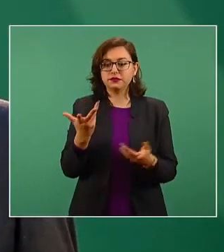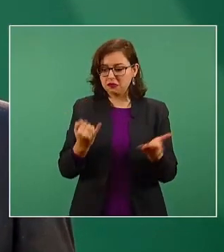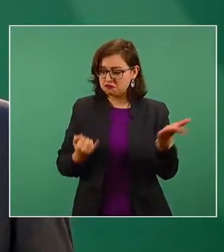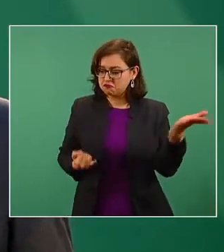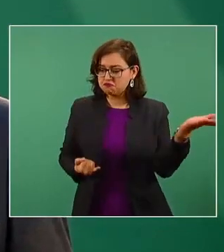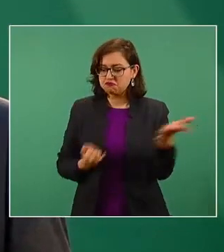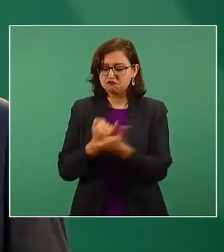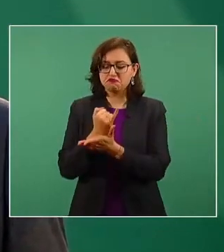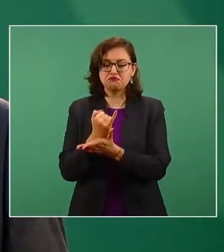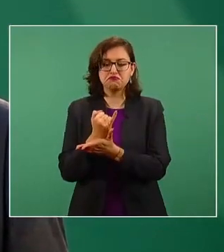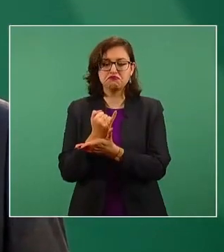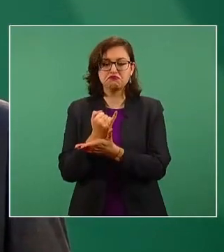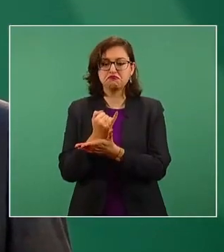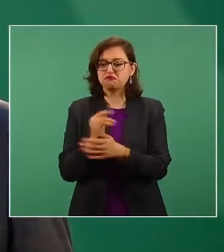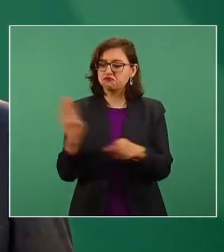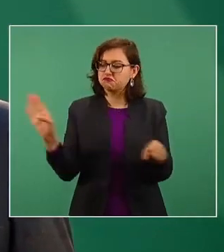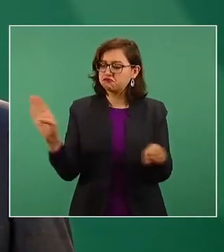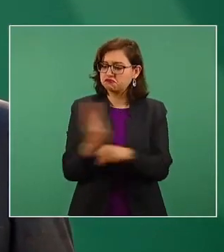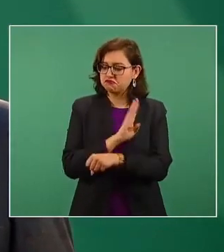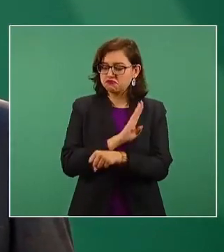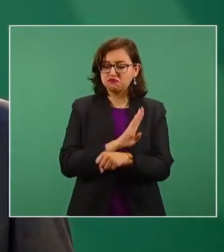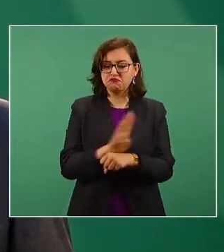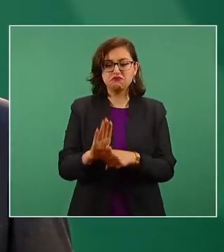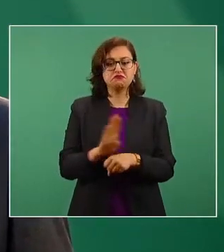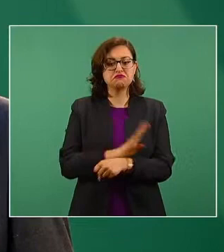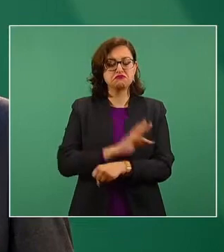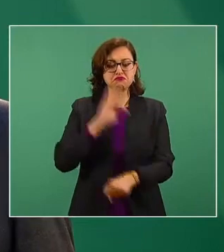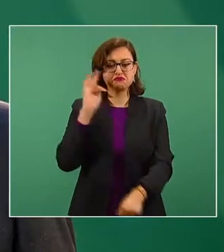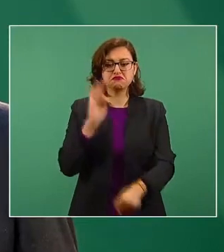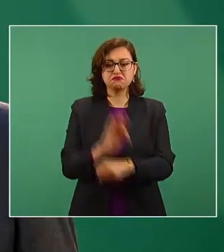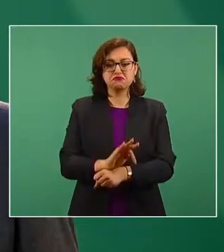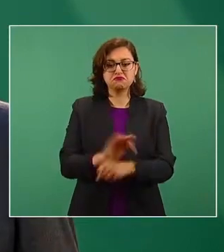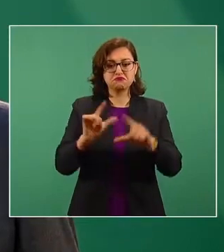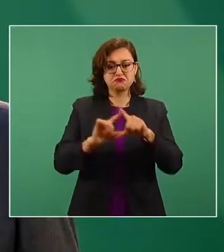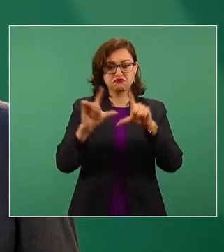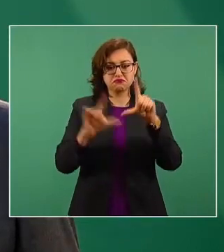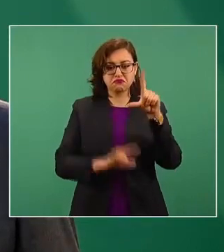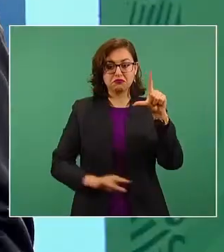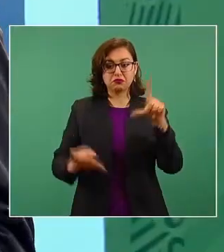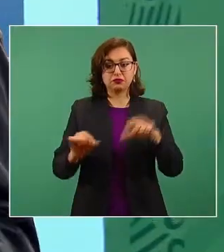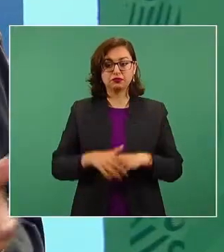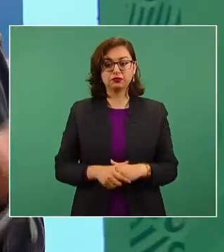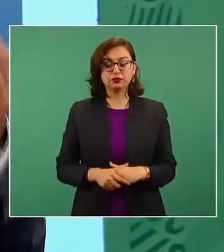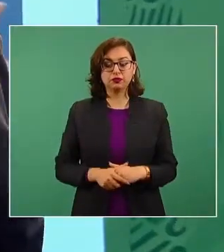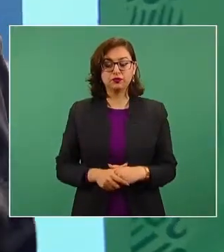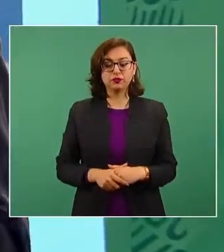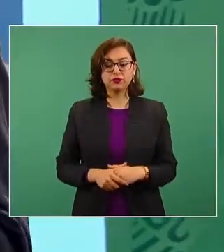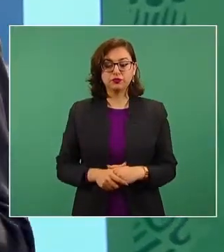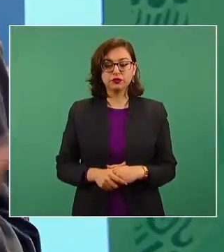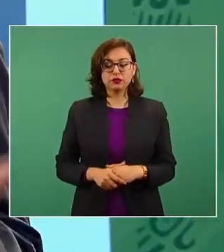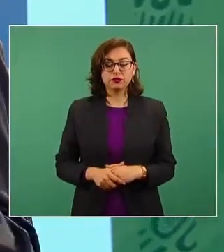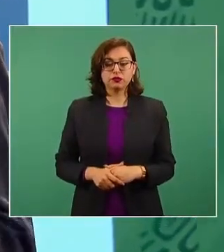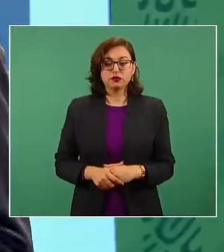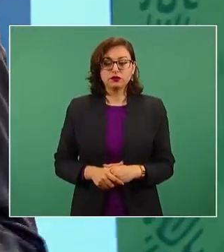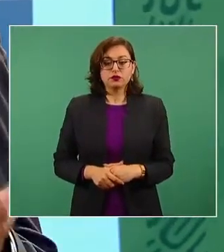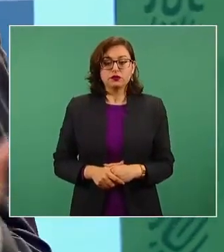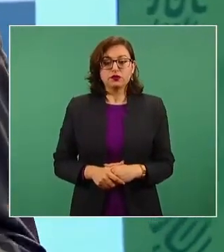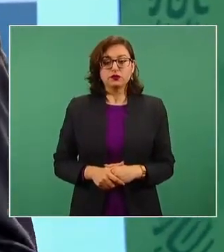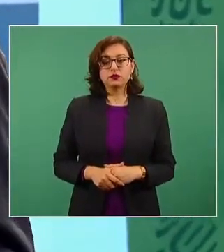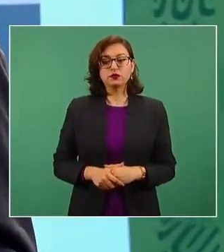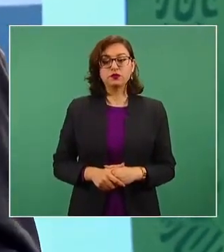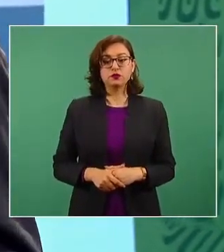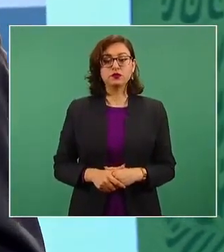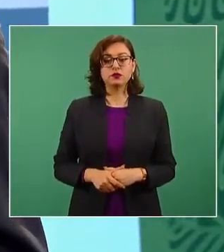beneficie a México y a nuestro pueblo, porque el gobierno